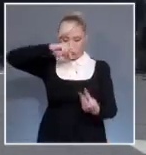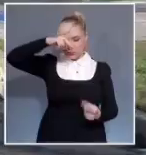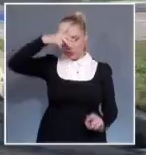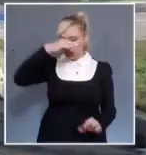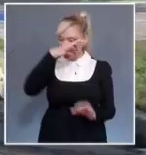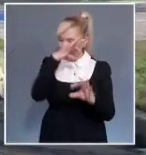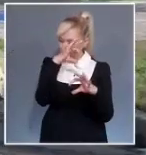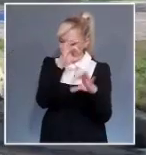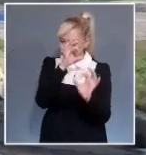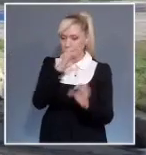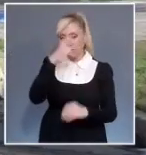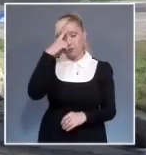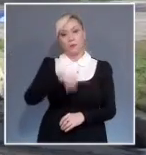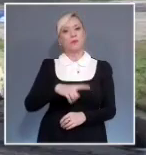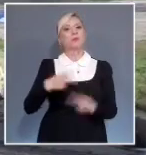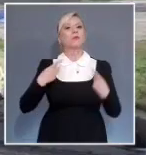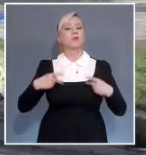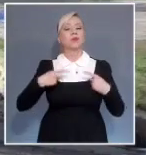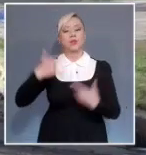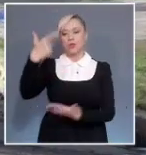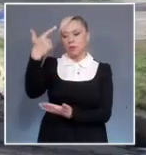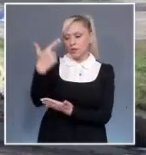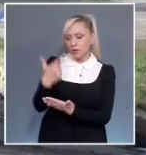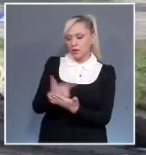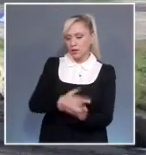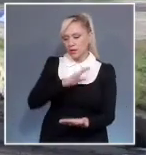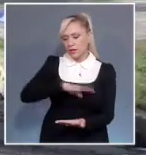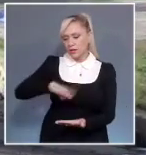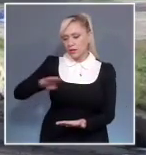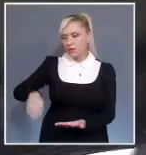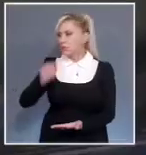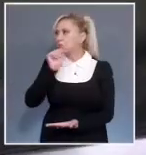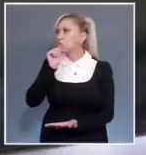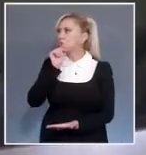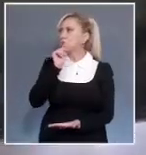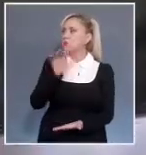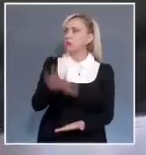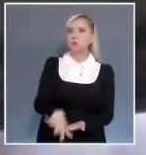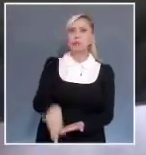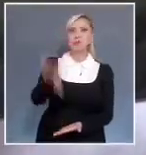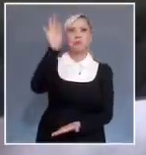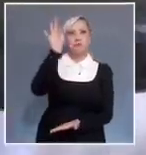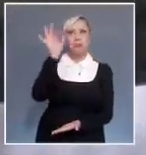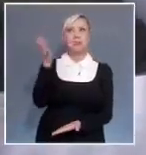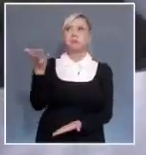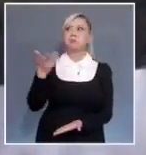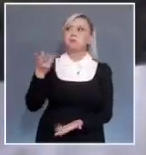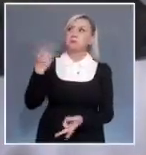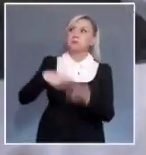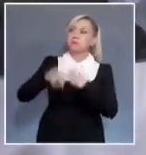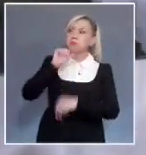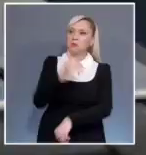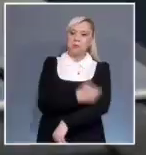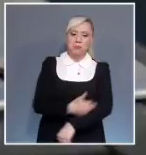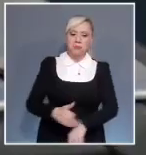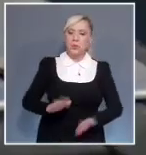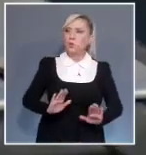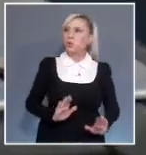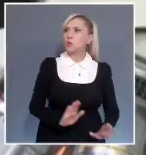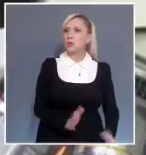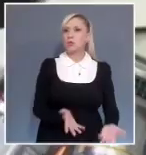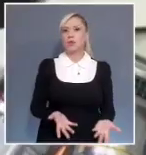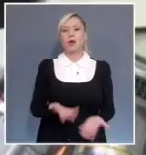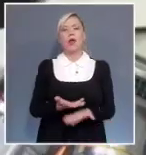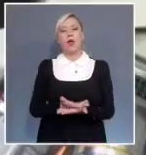Fallecidas, no identificadas y no reclamadas, mediante un aviso publicado en el Diario Oficial de la Federación. Explicó que el